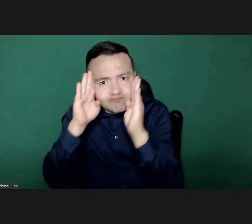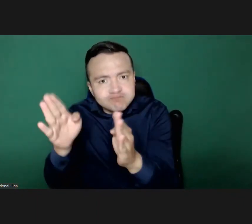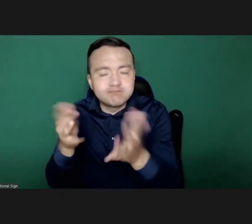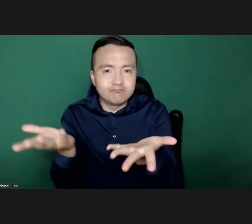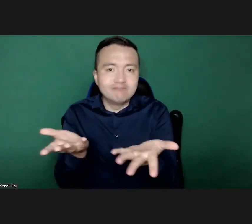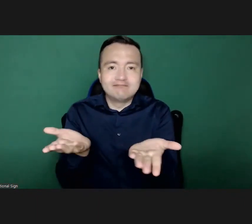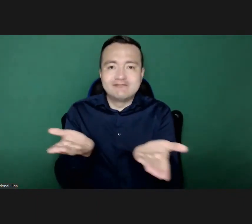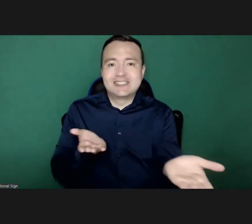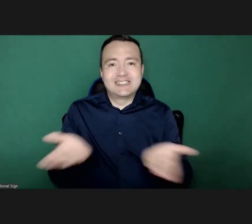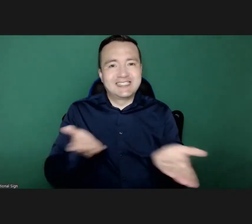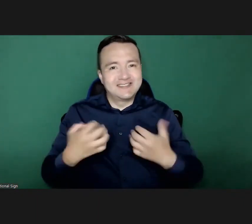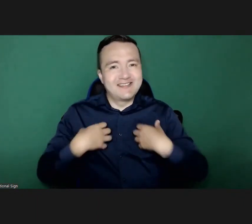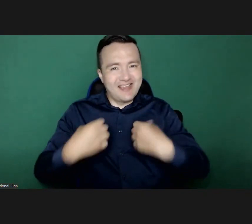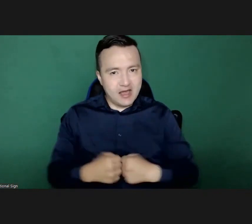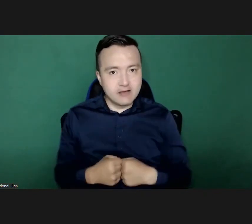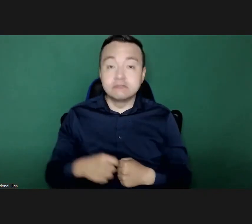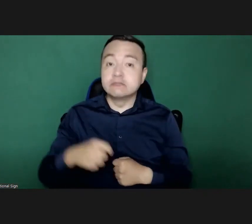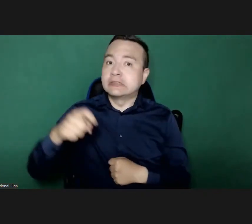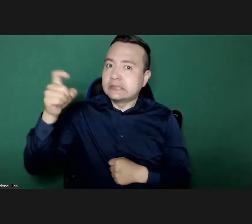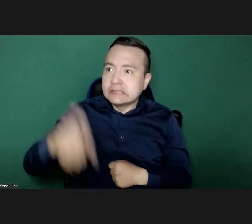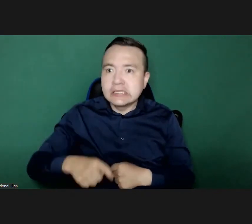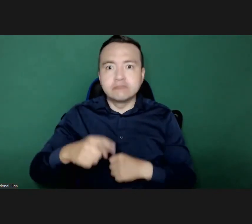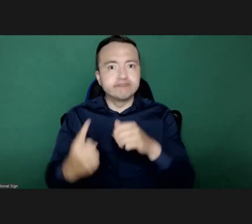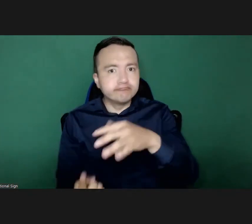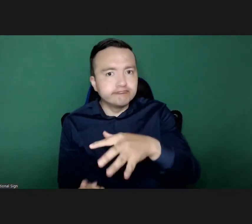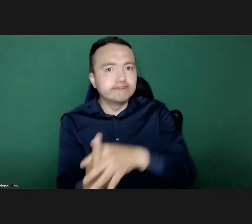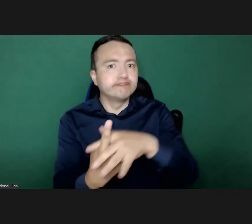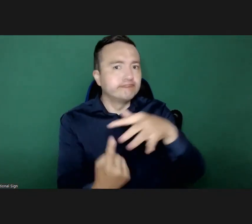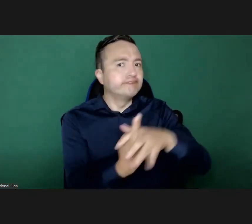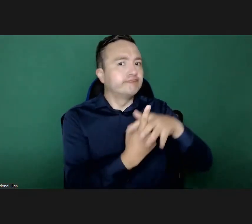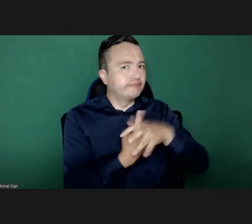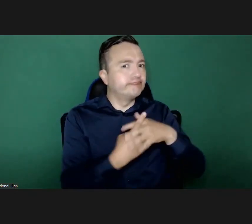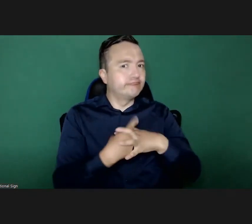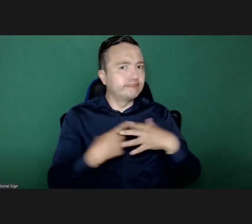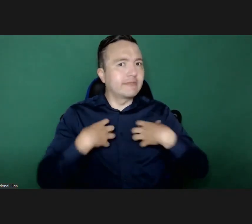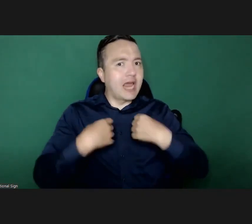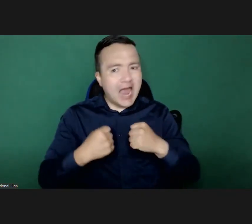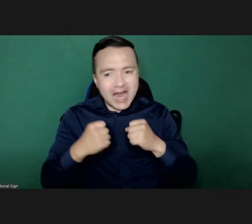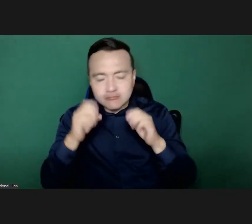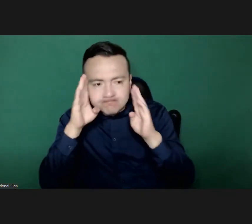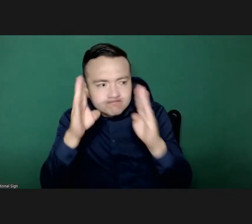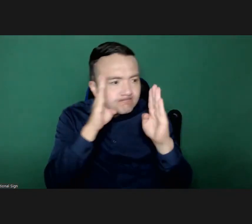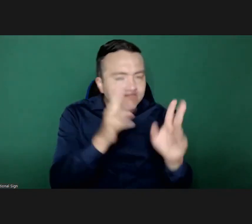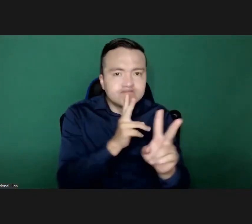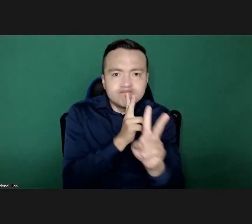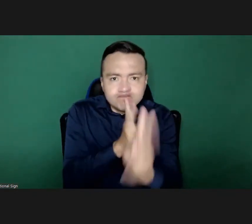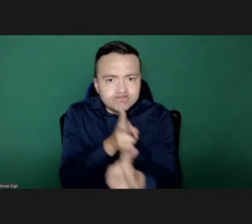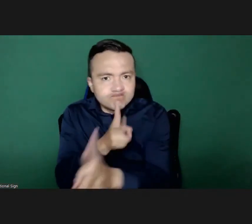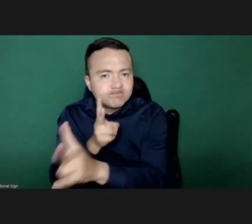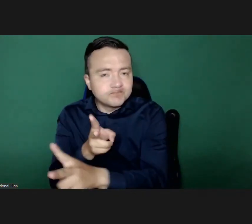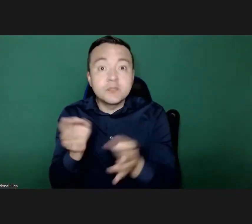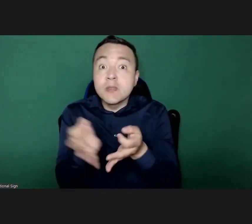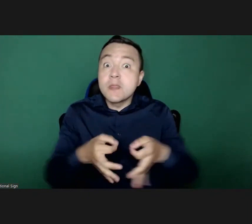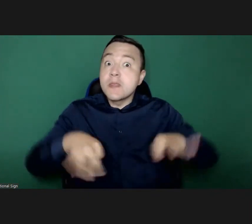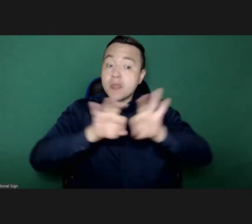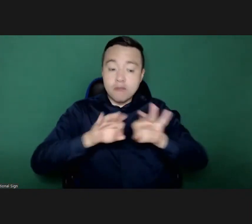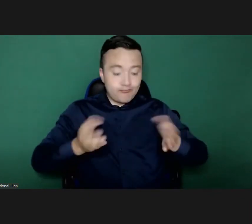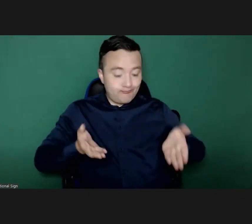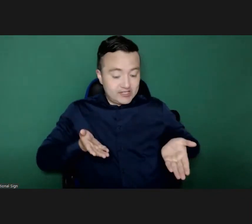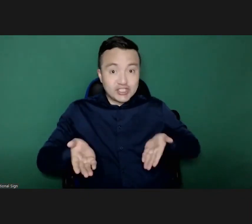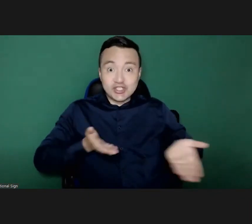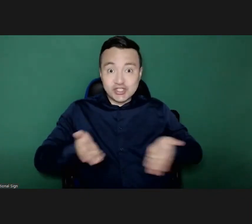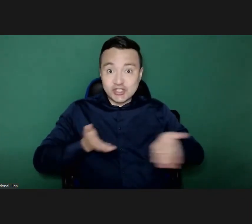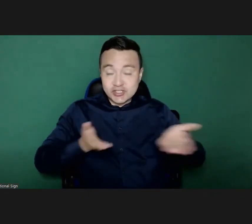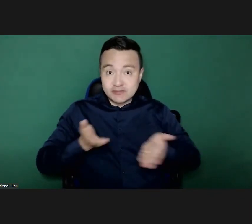seguir respondiendo a las emergencias de salud, es sumamente importante que los servicios de salud esenciales se mantengan, especialmente para